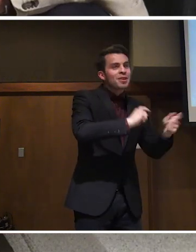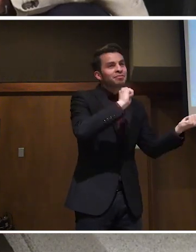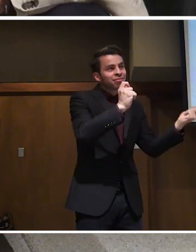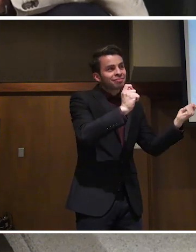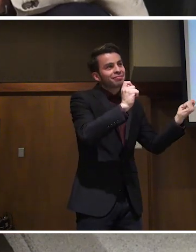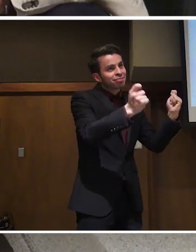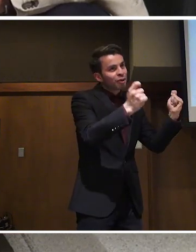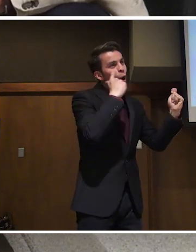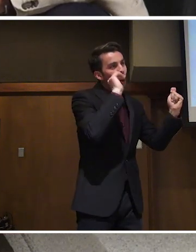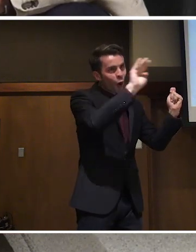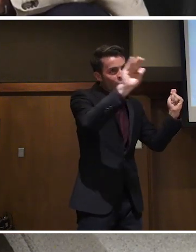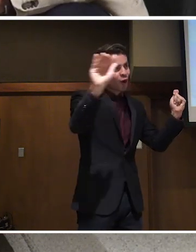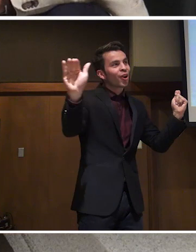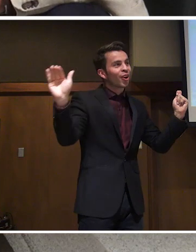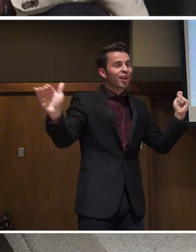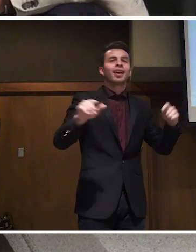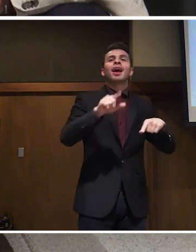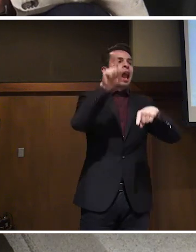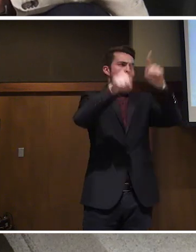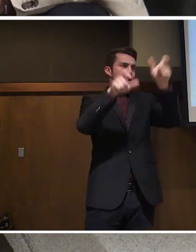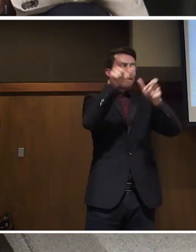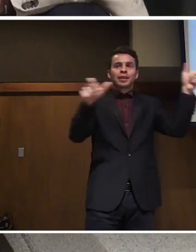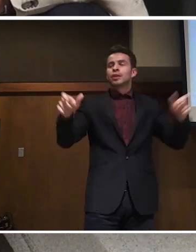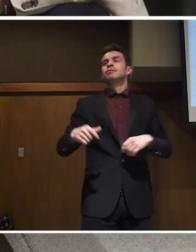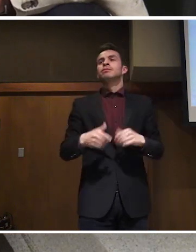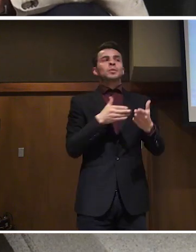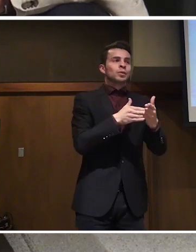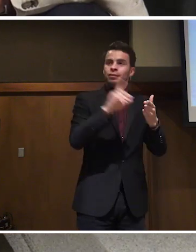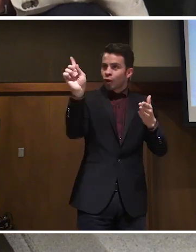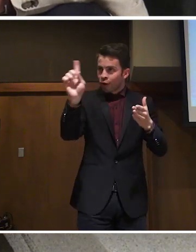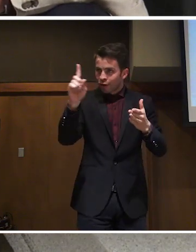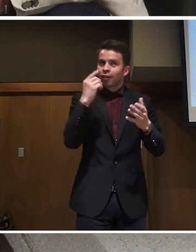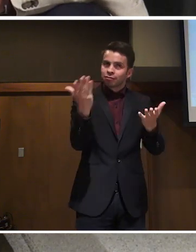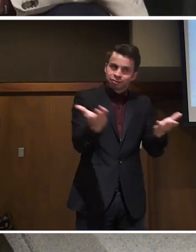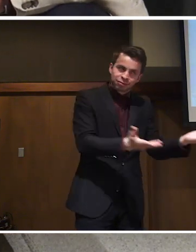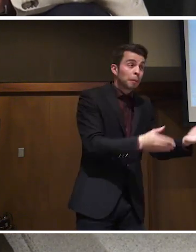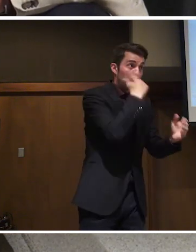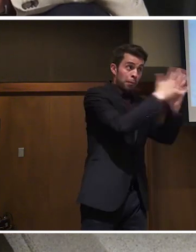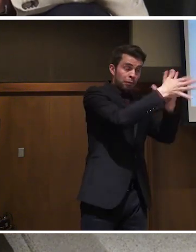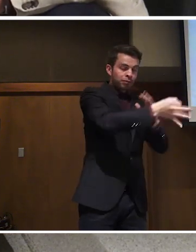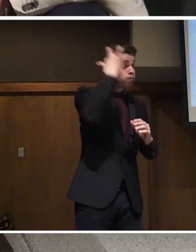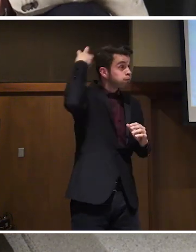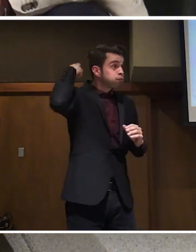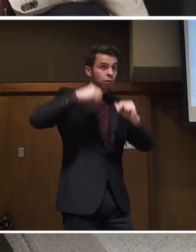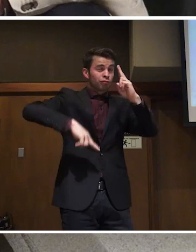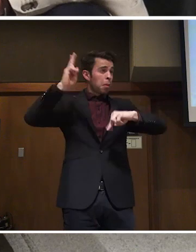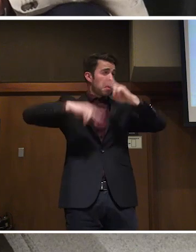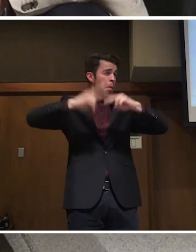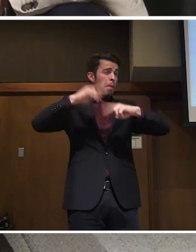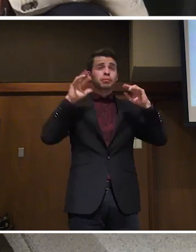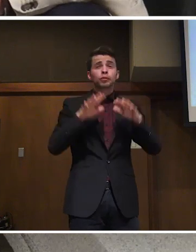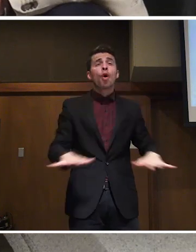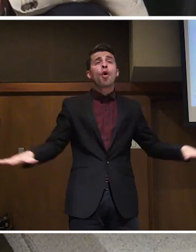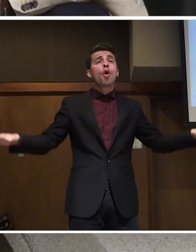grupos de población que necesitaban condiciones más favorables. Esta biblioteca, por ejemplo, en su construcción